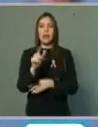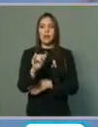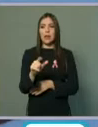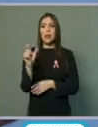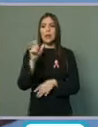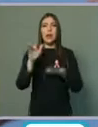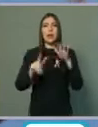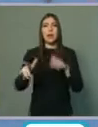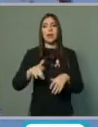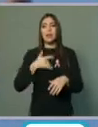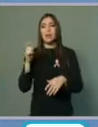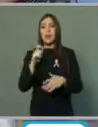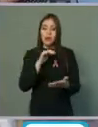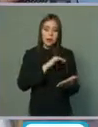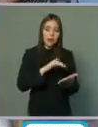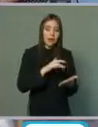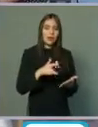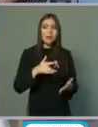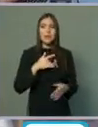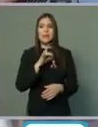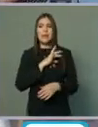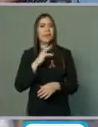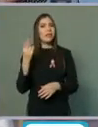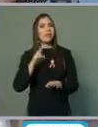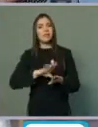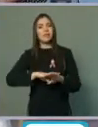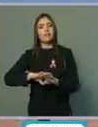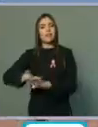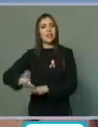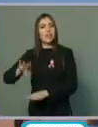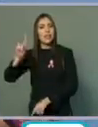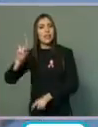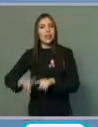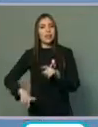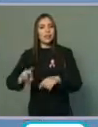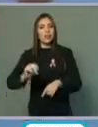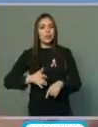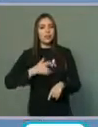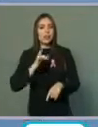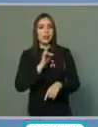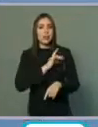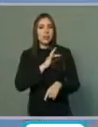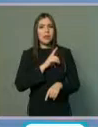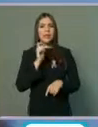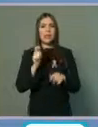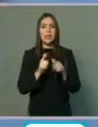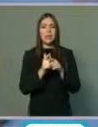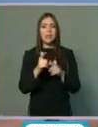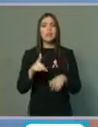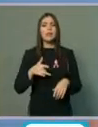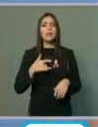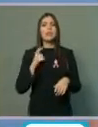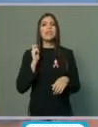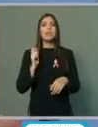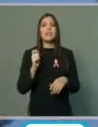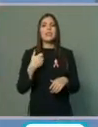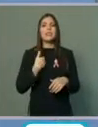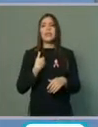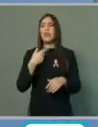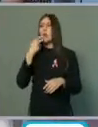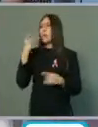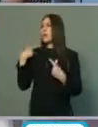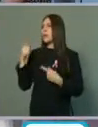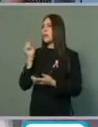debemos de perder ese miedo, ¿no? Debemos de Totalmente. aventurarnos a lo que el libro nos pueda contar, a lo que el autor nos quiera explicar o a donde nos quiera llevar, ¿no?